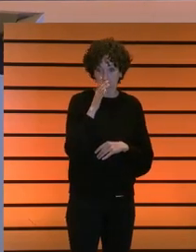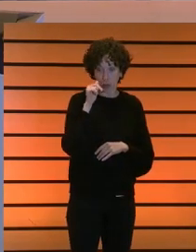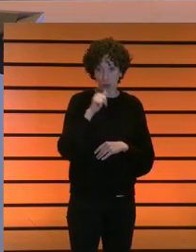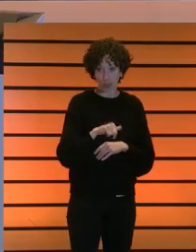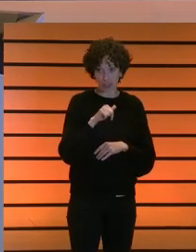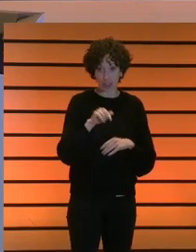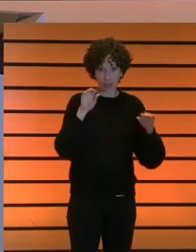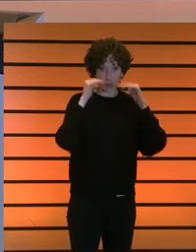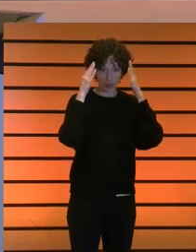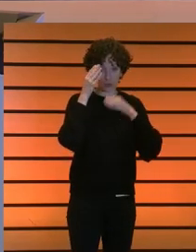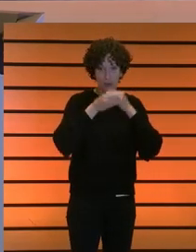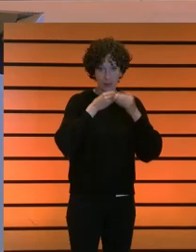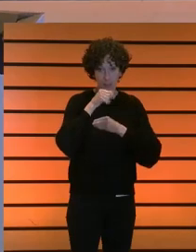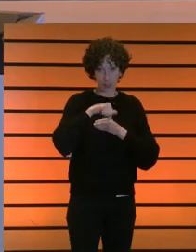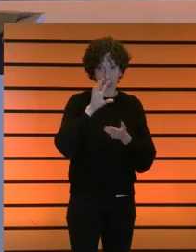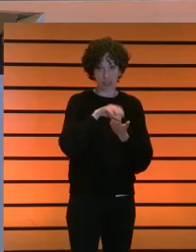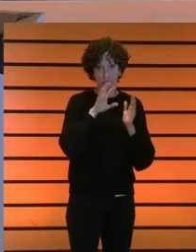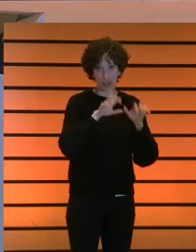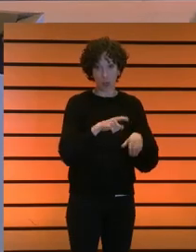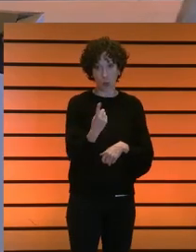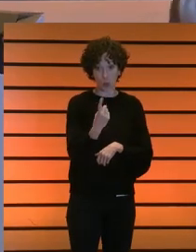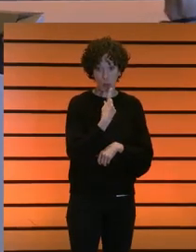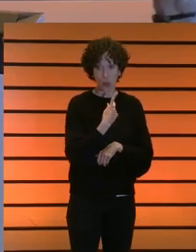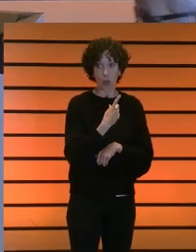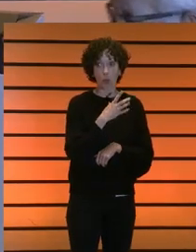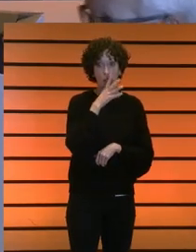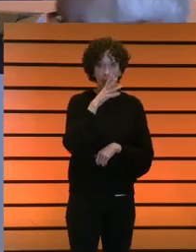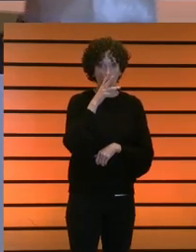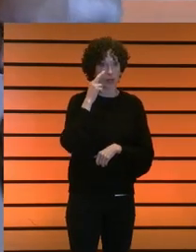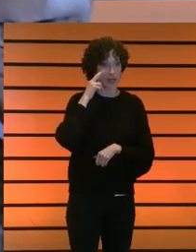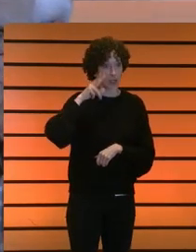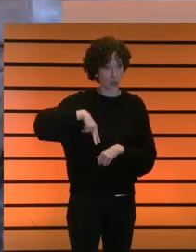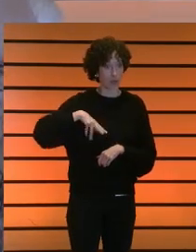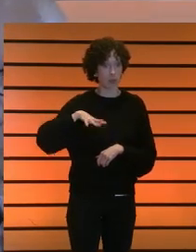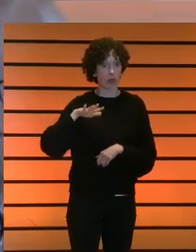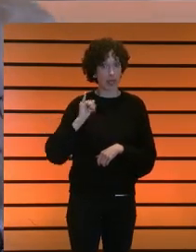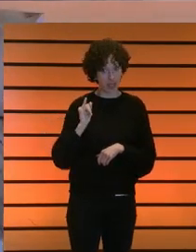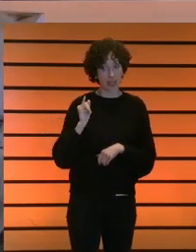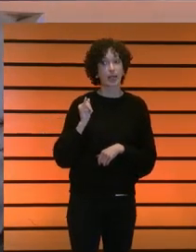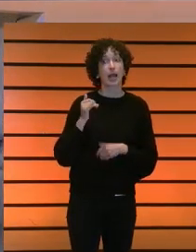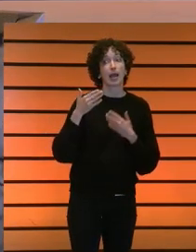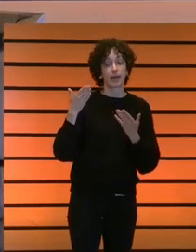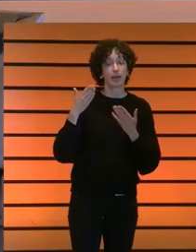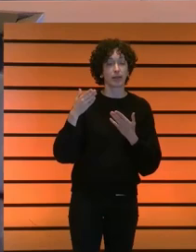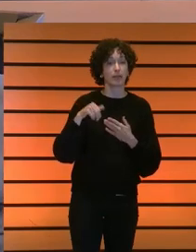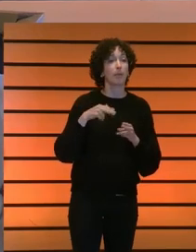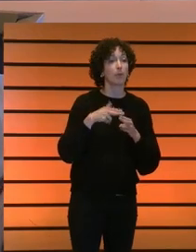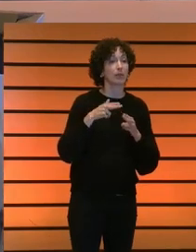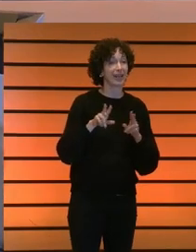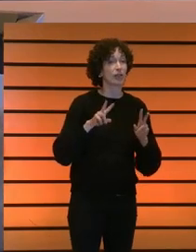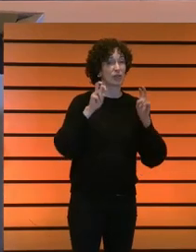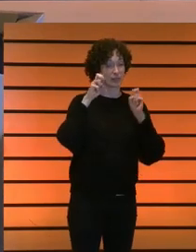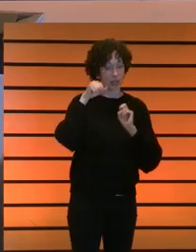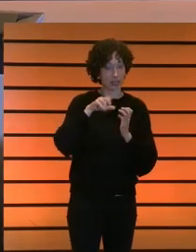este congreso en Castilla y león es por un reconocimiento a la política de innovación que